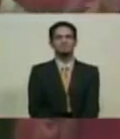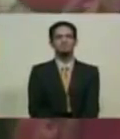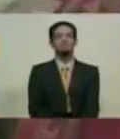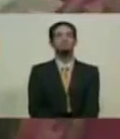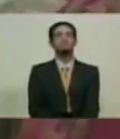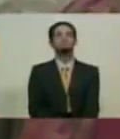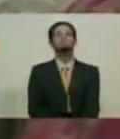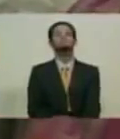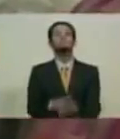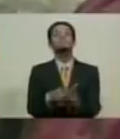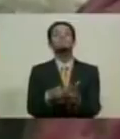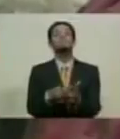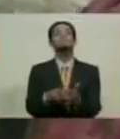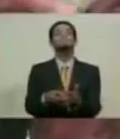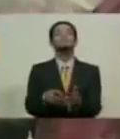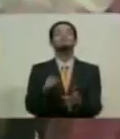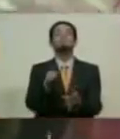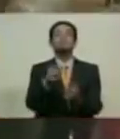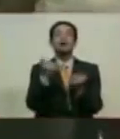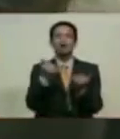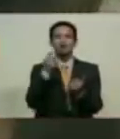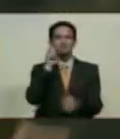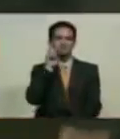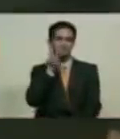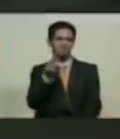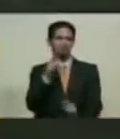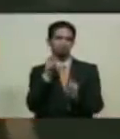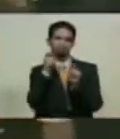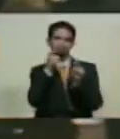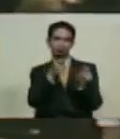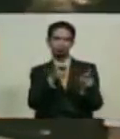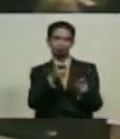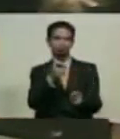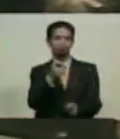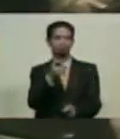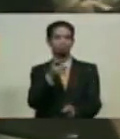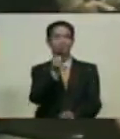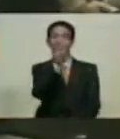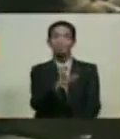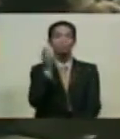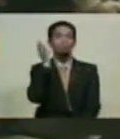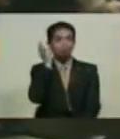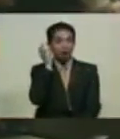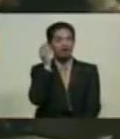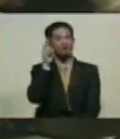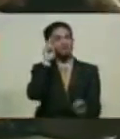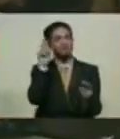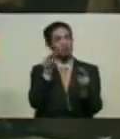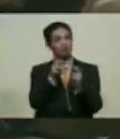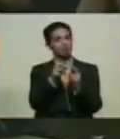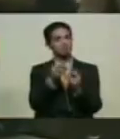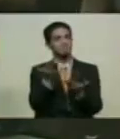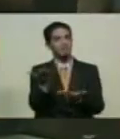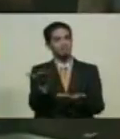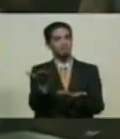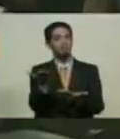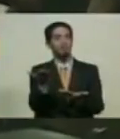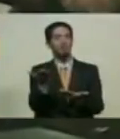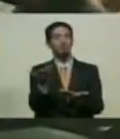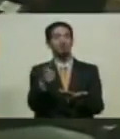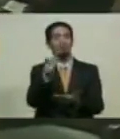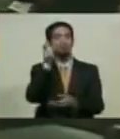haciéndome eco de la voz de la mujer venezolana, vemos en la designación de Delcy Rodríguez un reconocimiento a la militante,